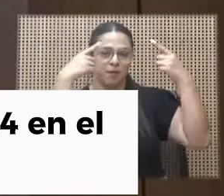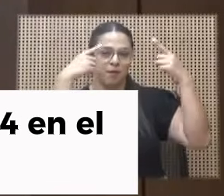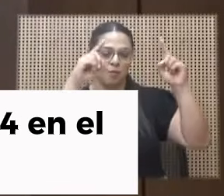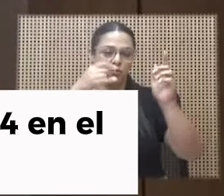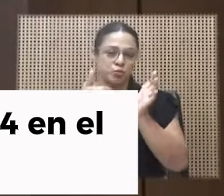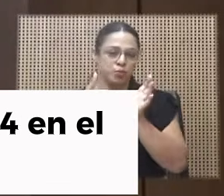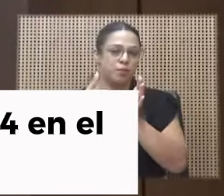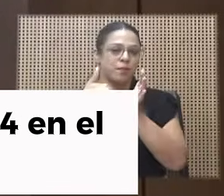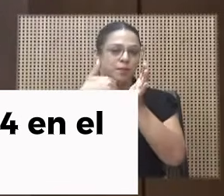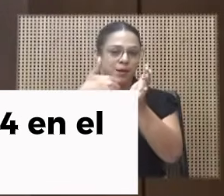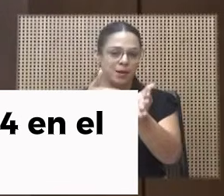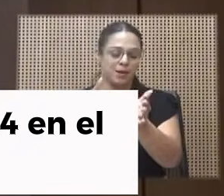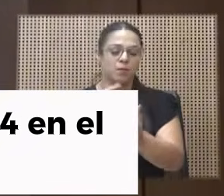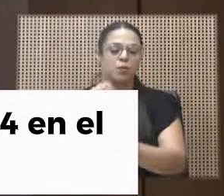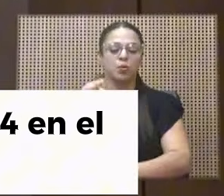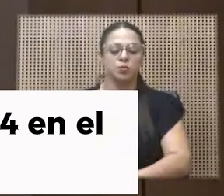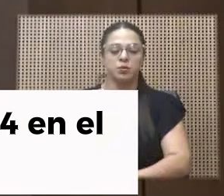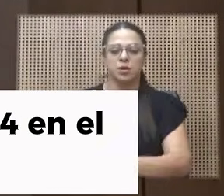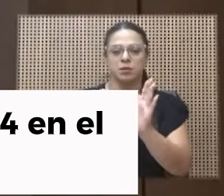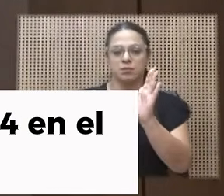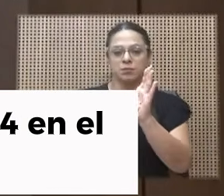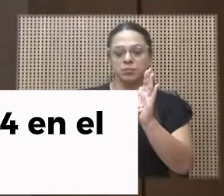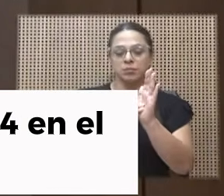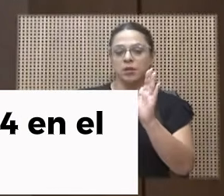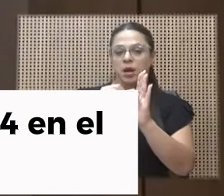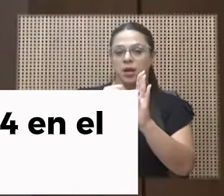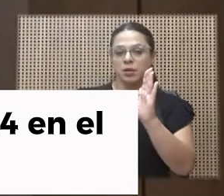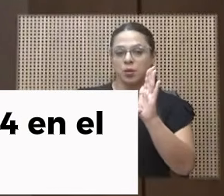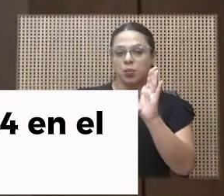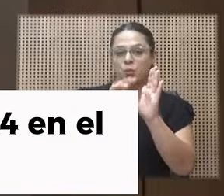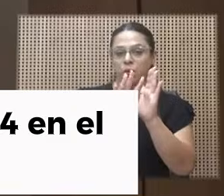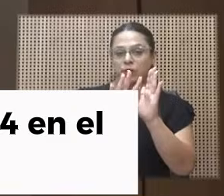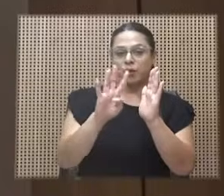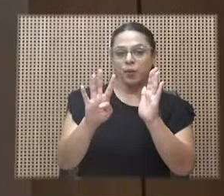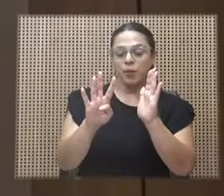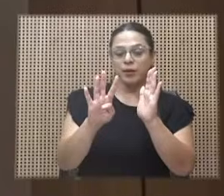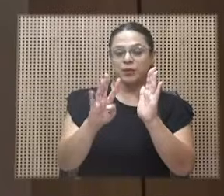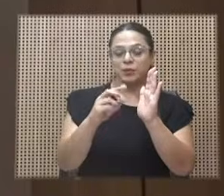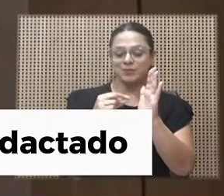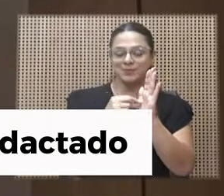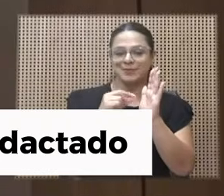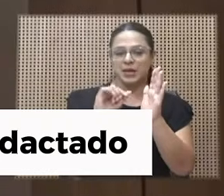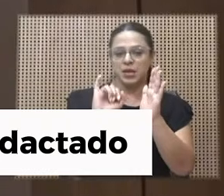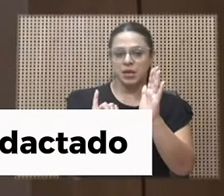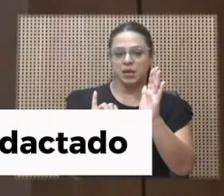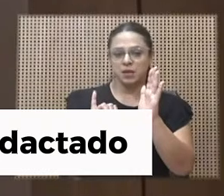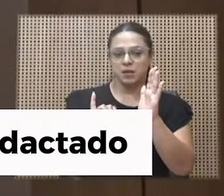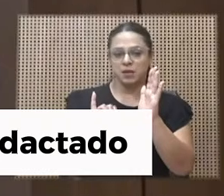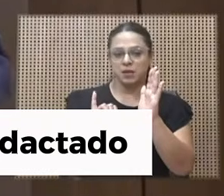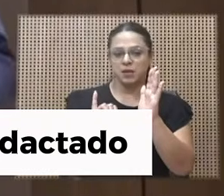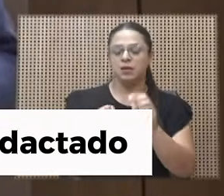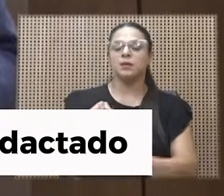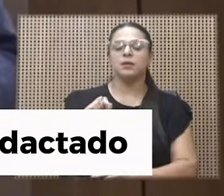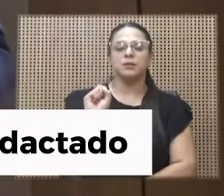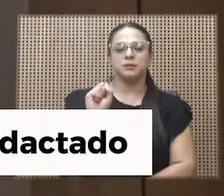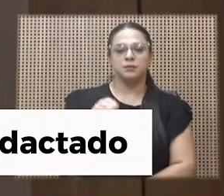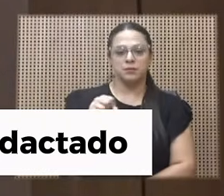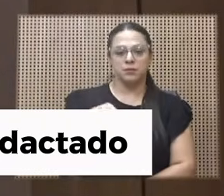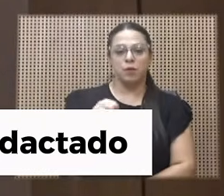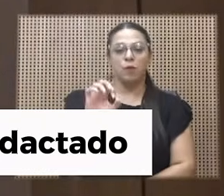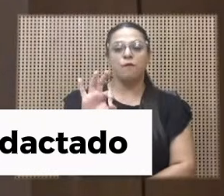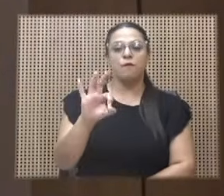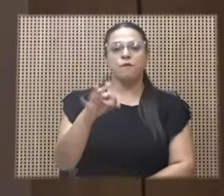está efectivamente en el artículo 44, en el inciso I, y efectivamente la forma en que